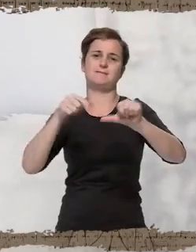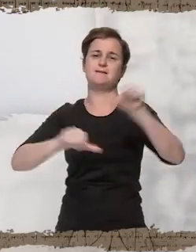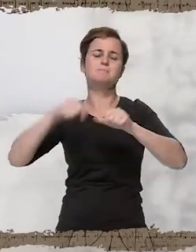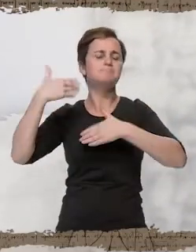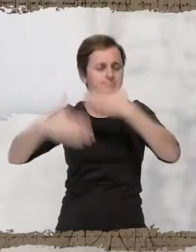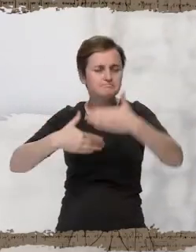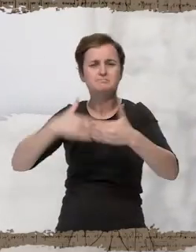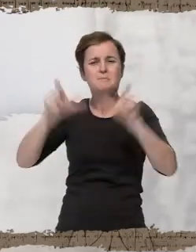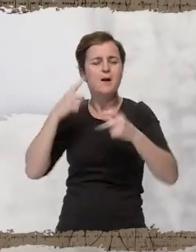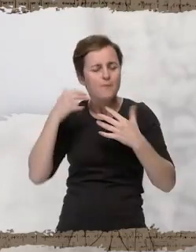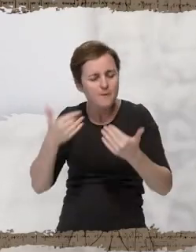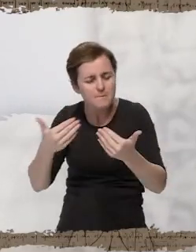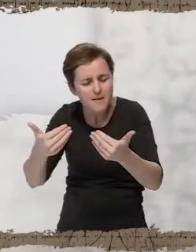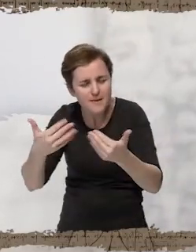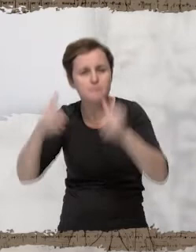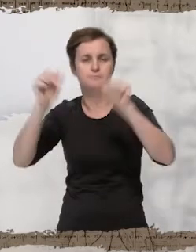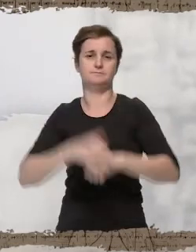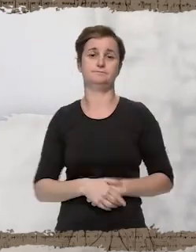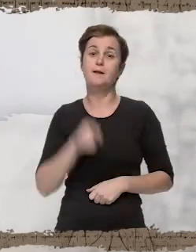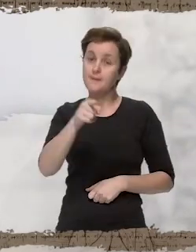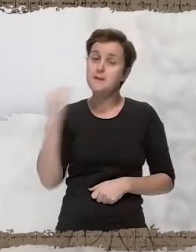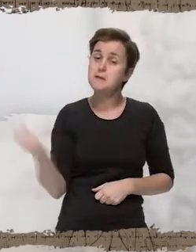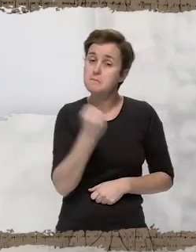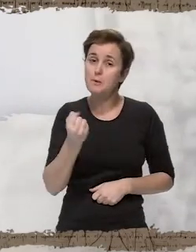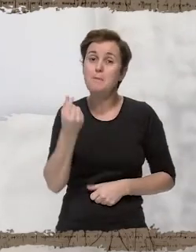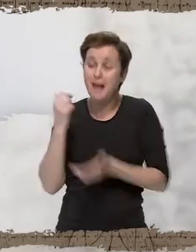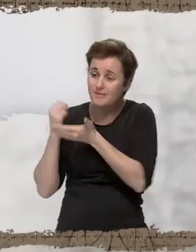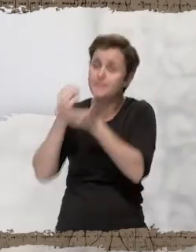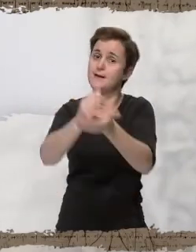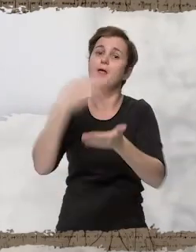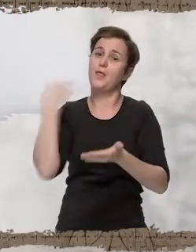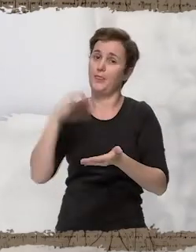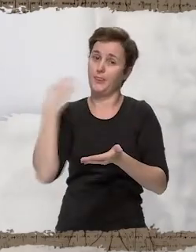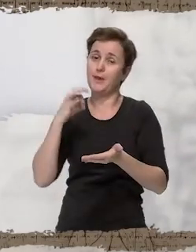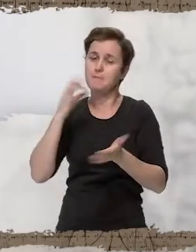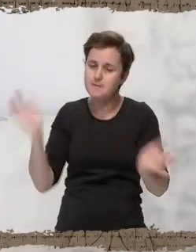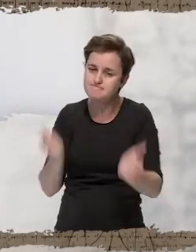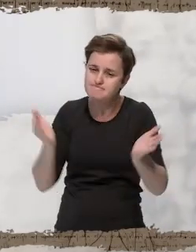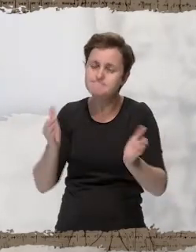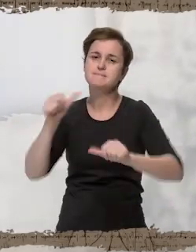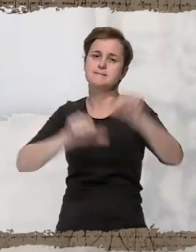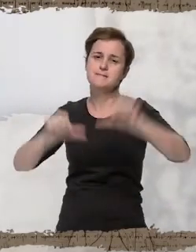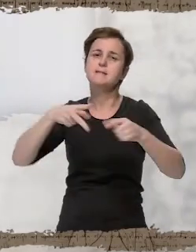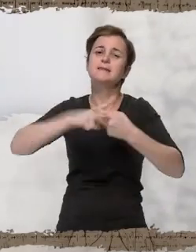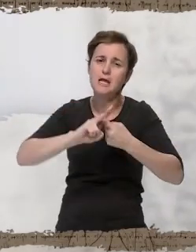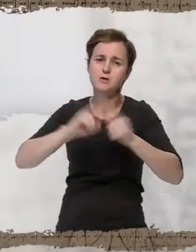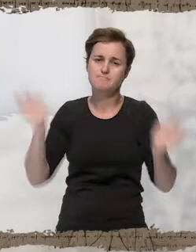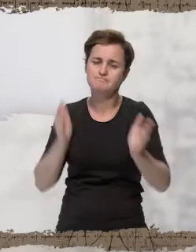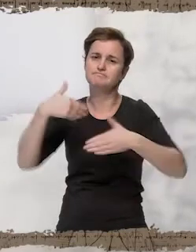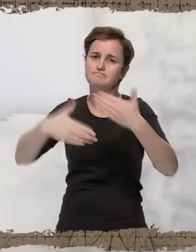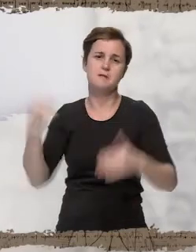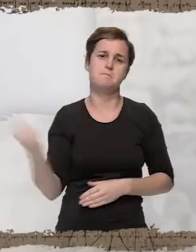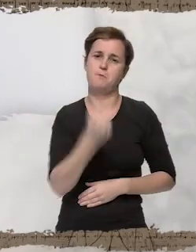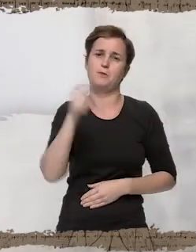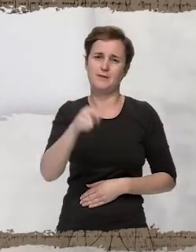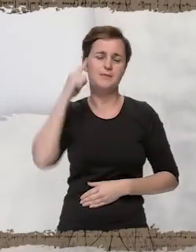y al gran esfuerzo en las investigaciones científicas. Por eso, la inversión en investigaciones científicas y tecnológicas